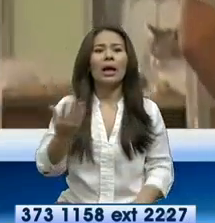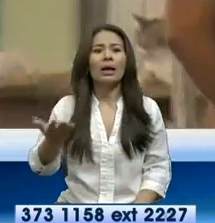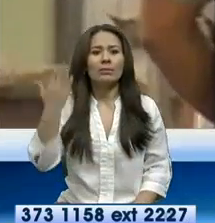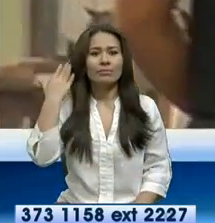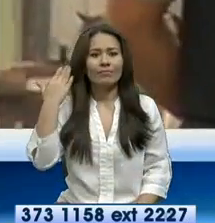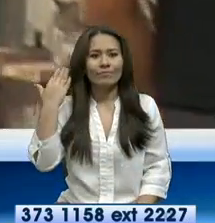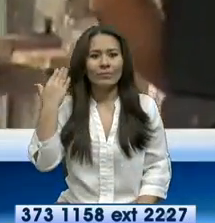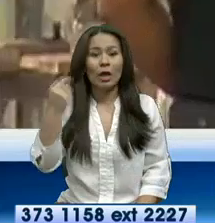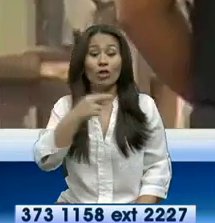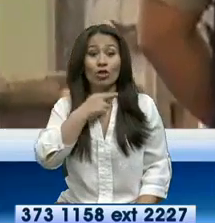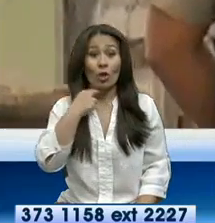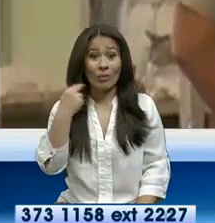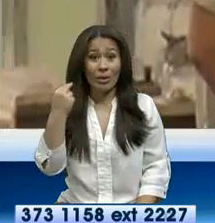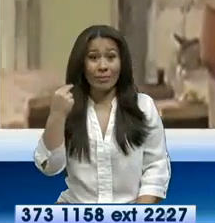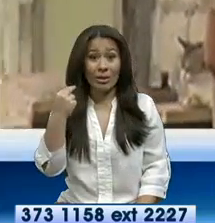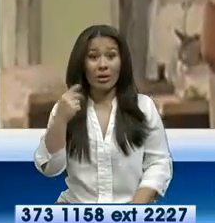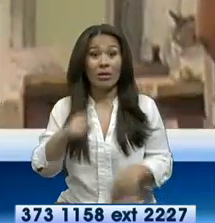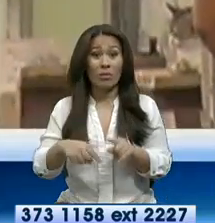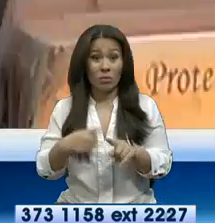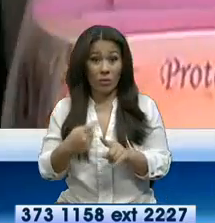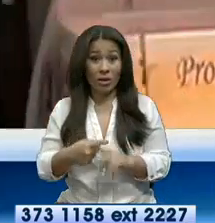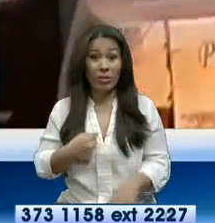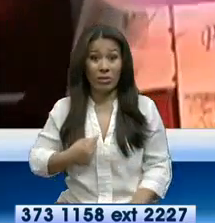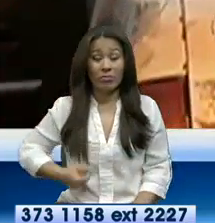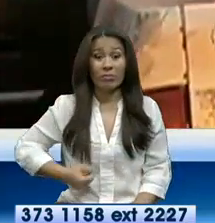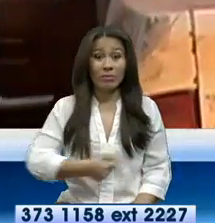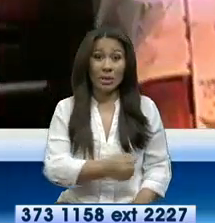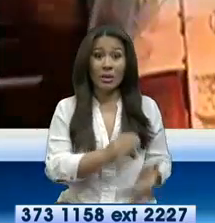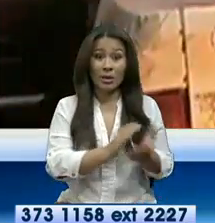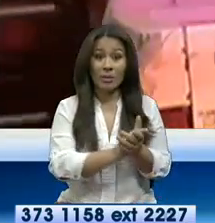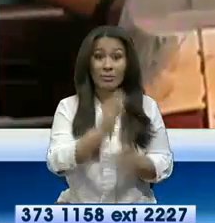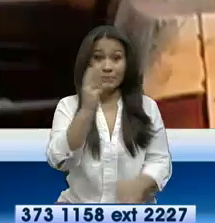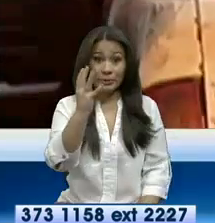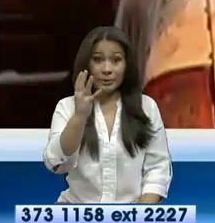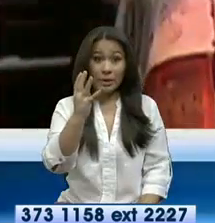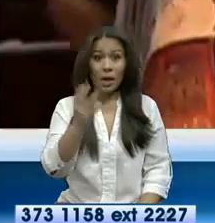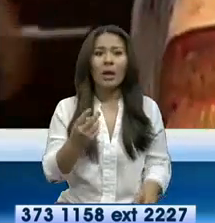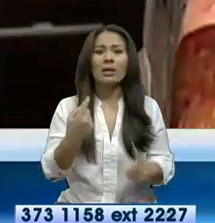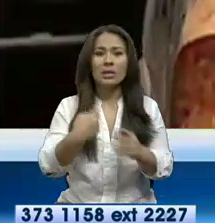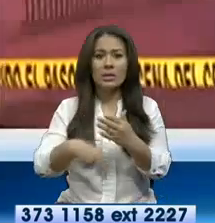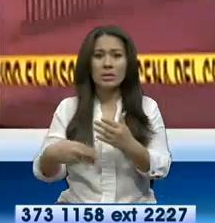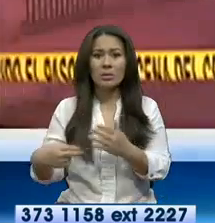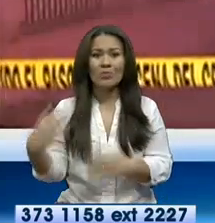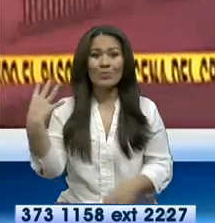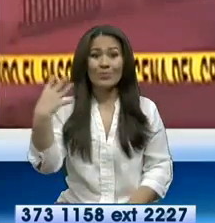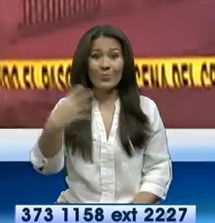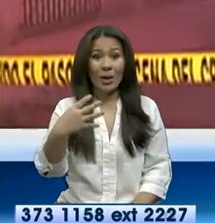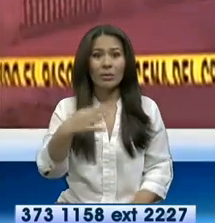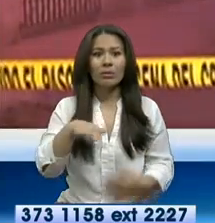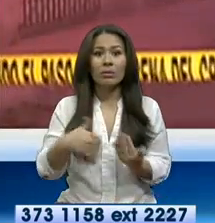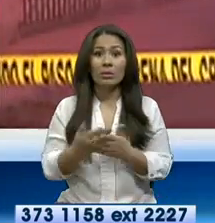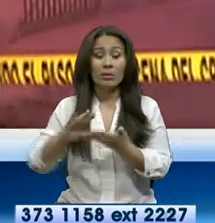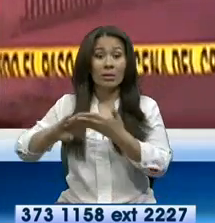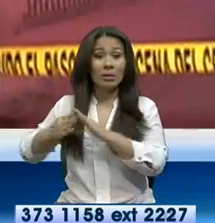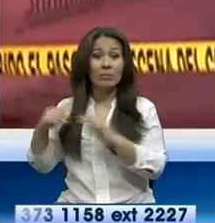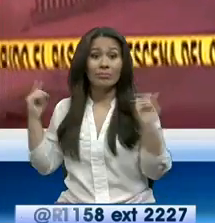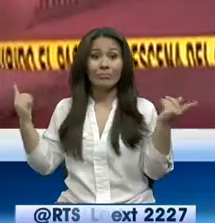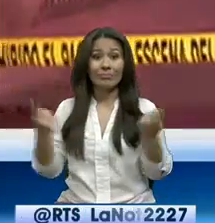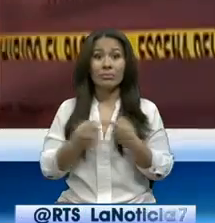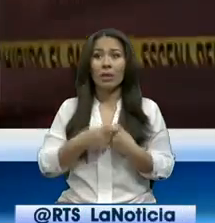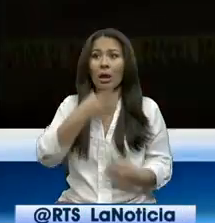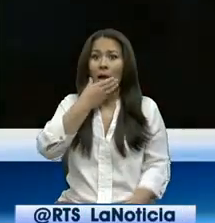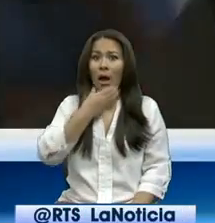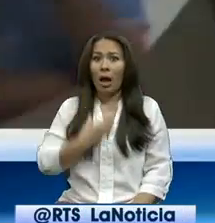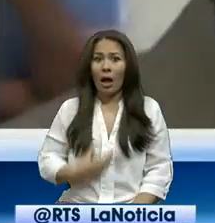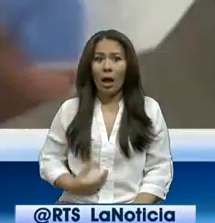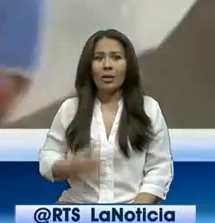finales de noviembre, cuando el hecho generó sorpresa entre los habitantes de la zona y además de dejar atónita a toda una comunidad.